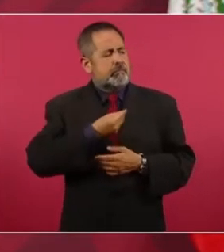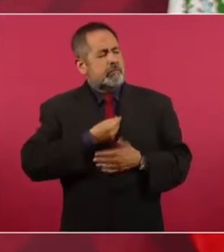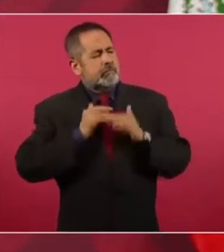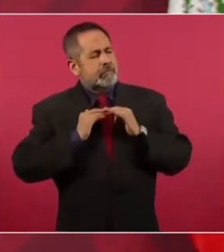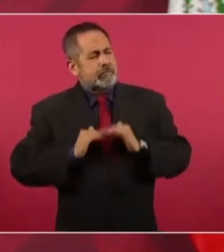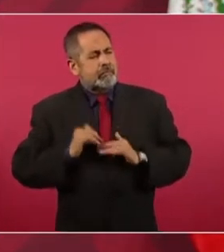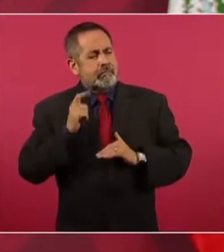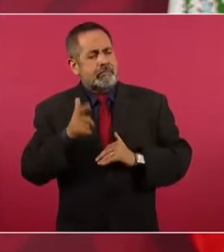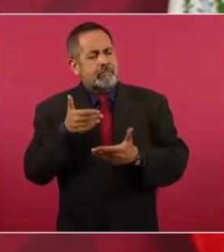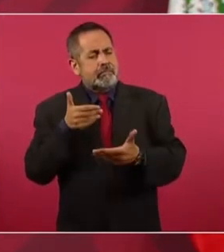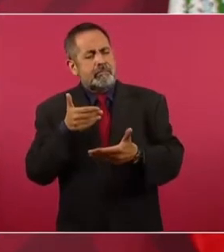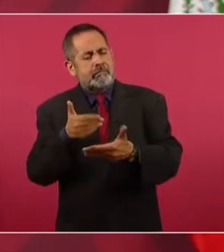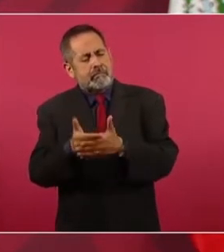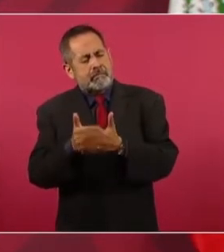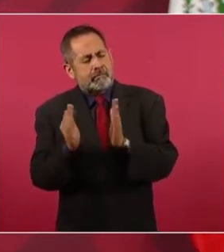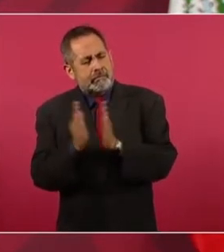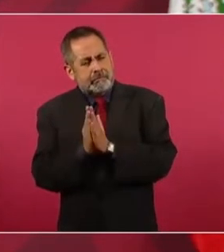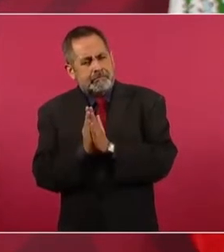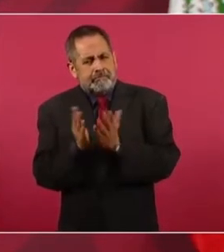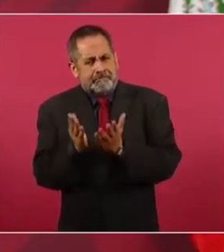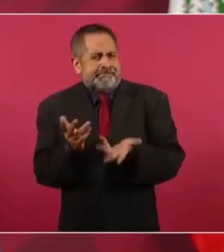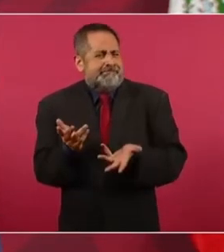en el último tramo de su existencia,